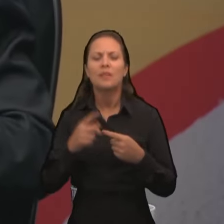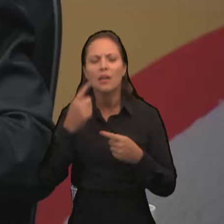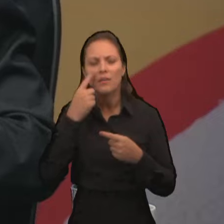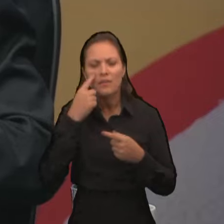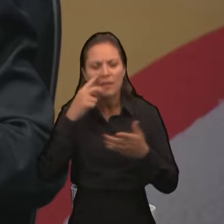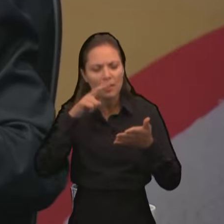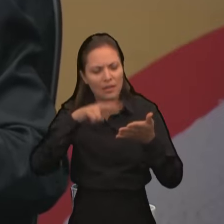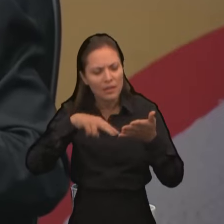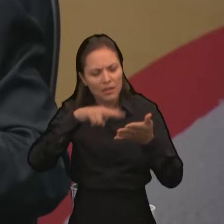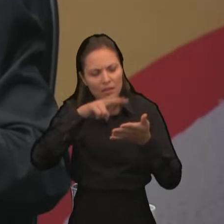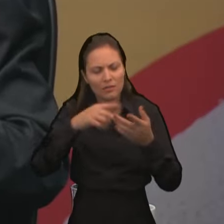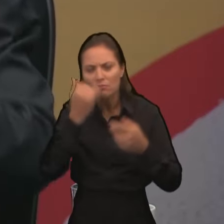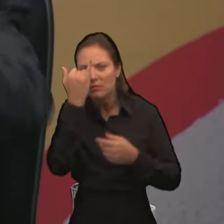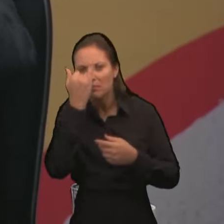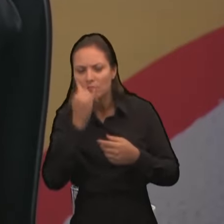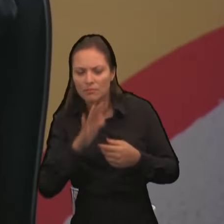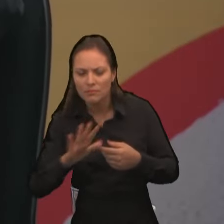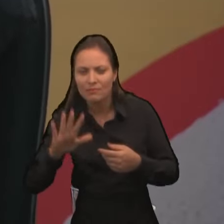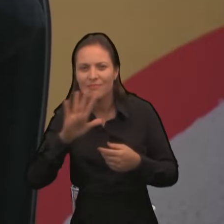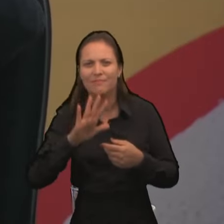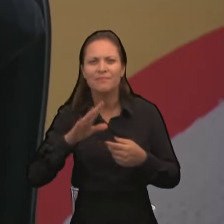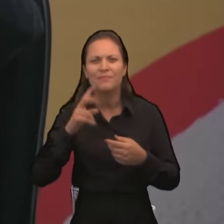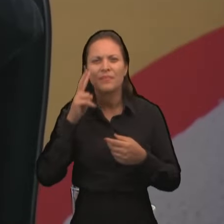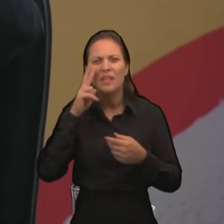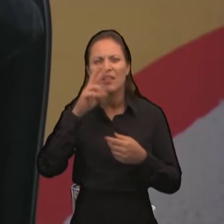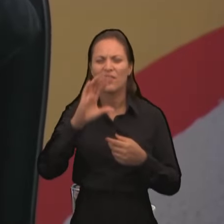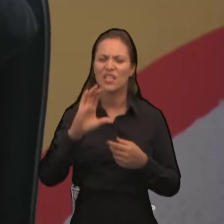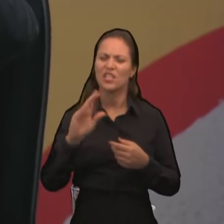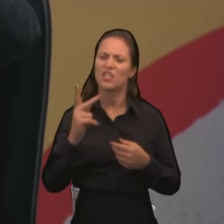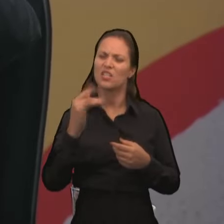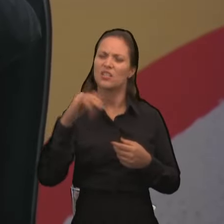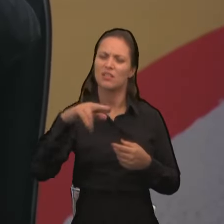medicamentos, lecturas de imágenes, la medicina,